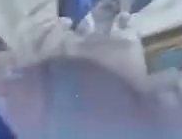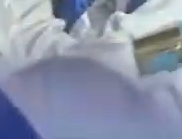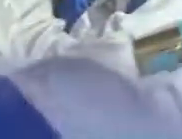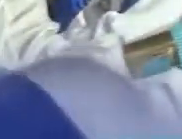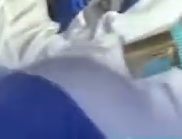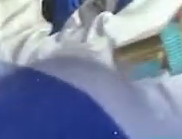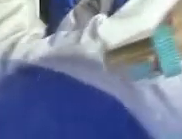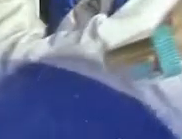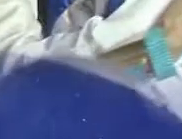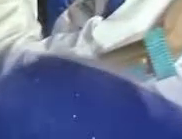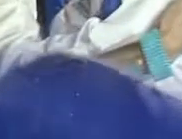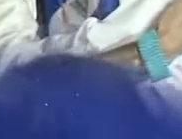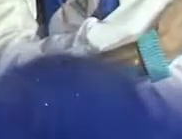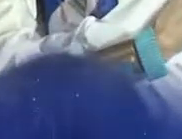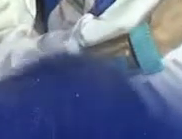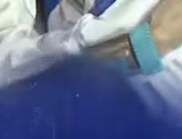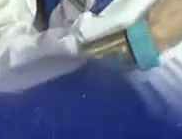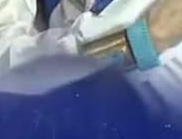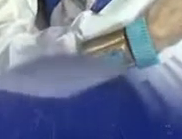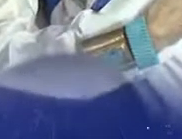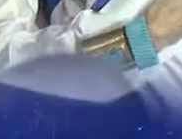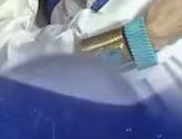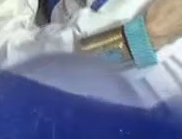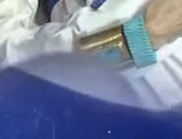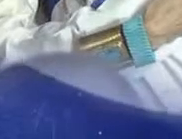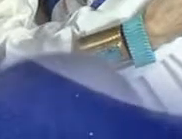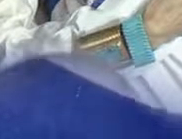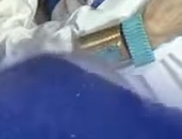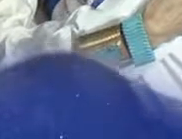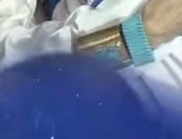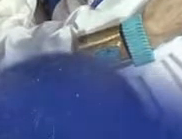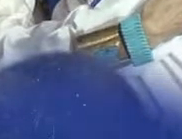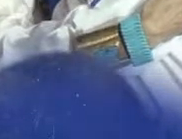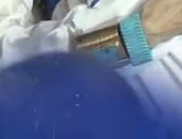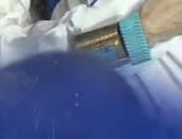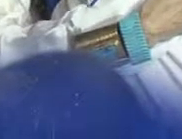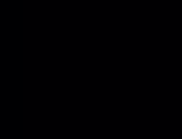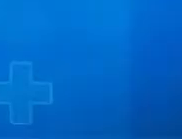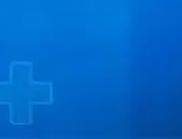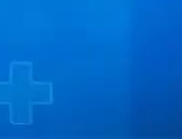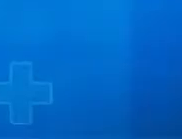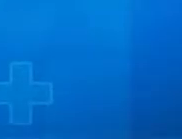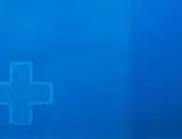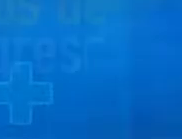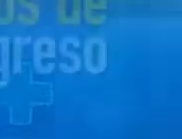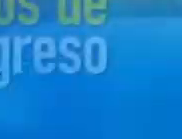trabajo y paz. Patria para todos. Te amo, Nicaragua.